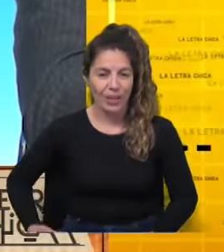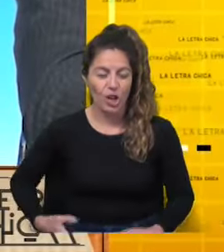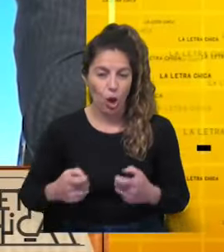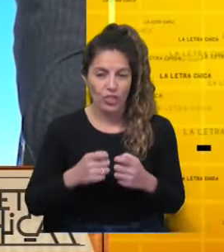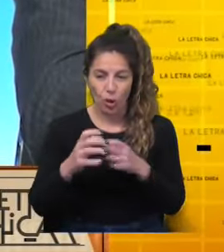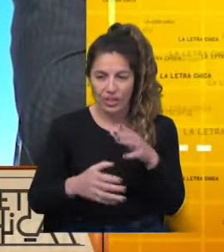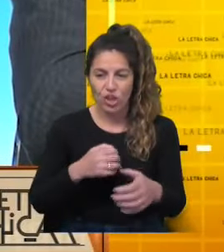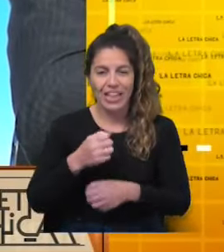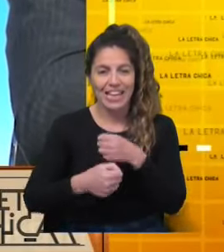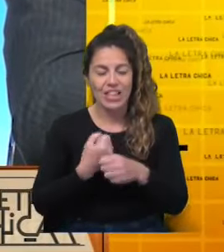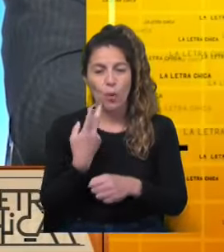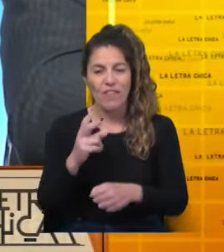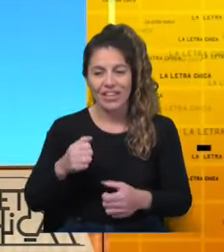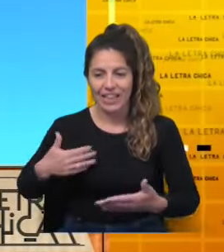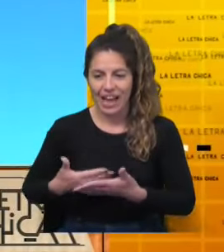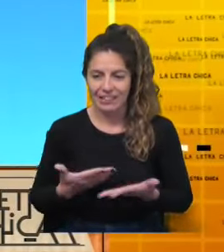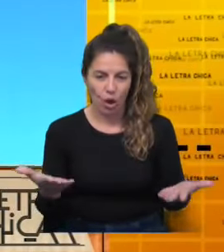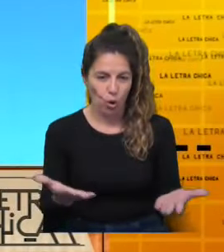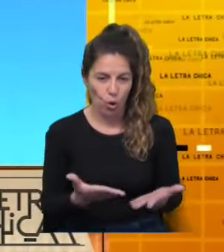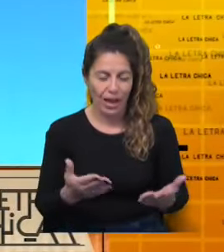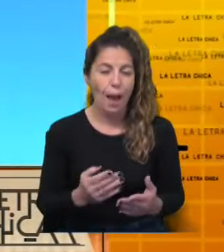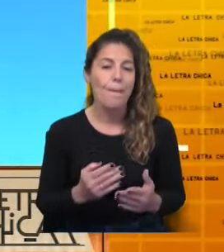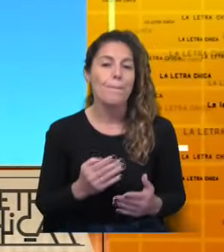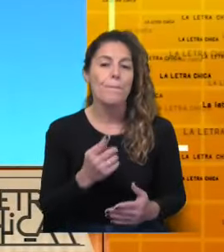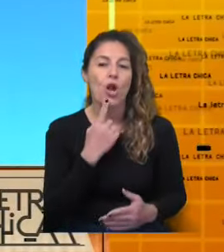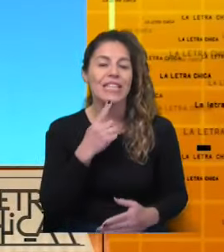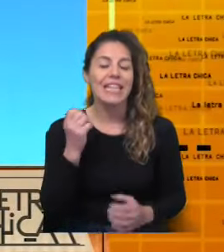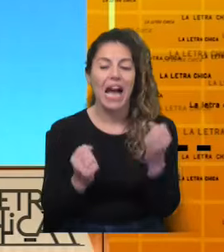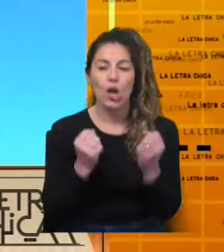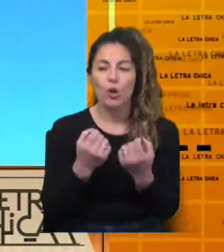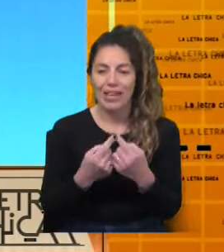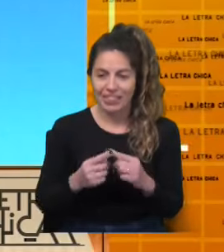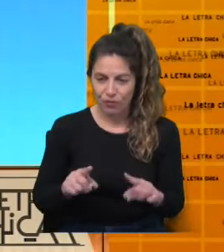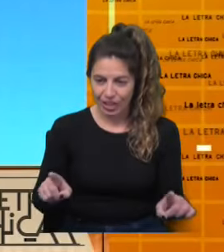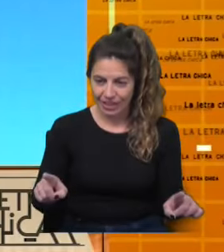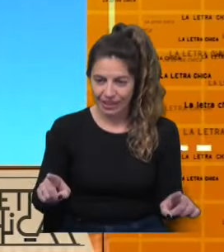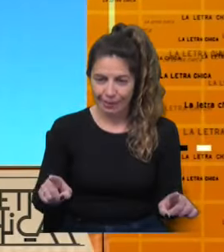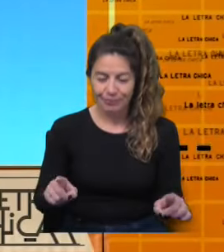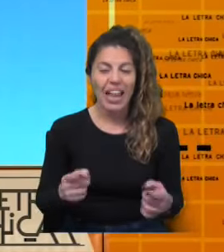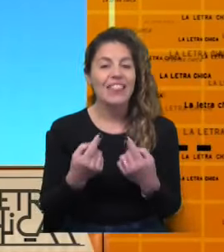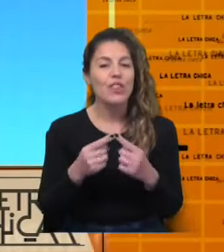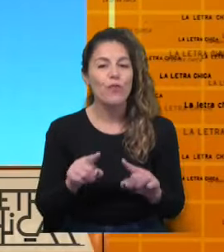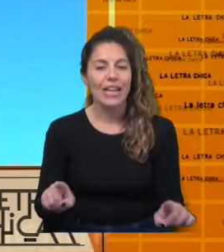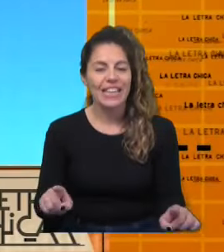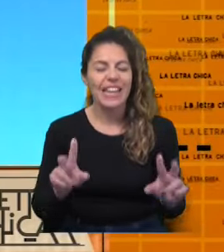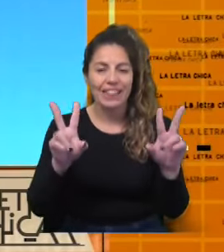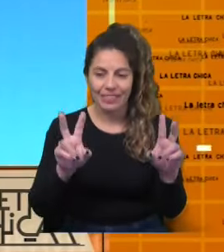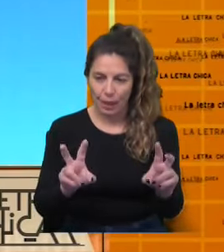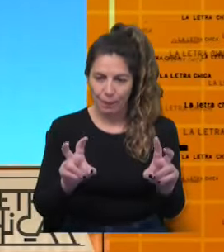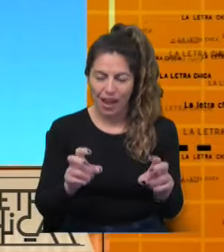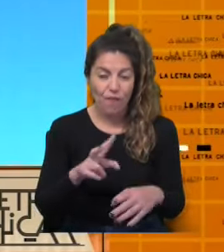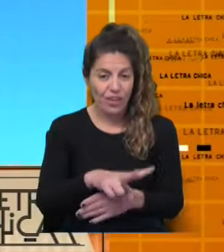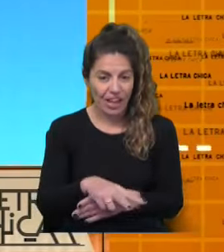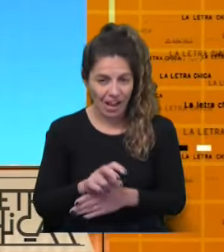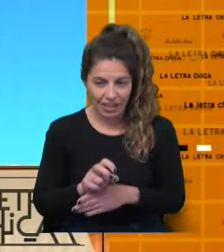coalición desde el 2020 a la fecha. Una política económica diferente, diferente en materia